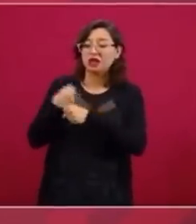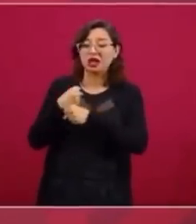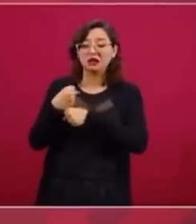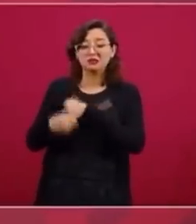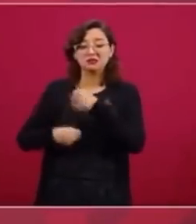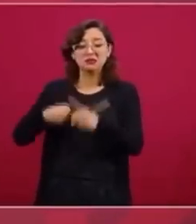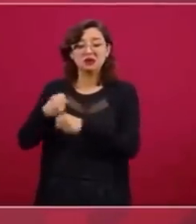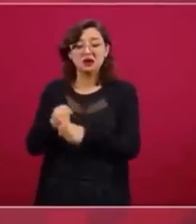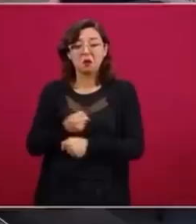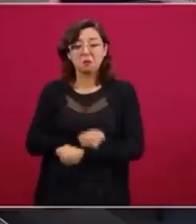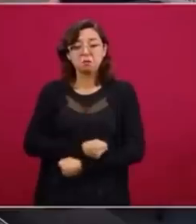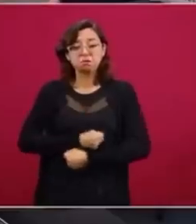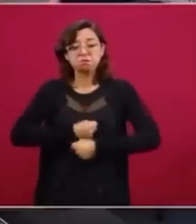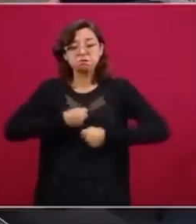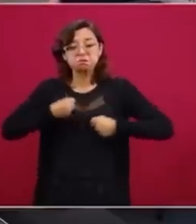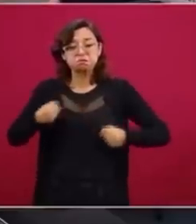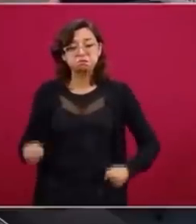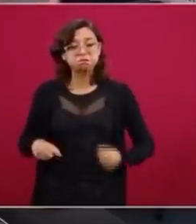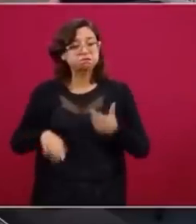obesidad?